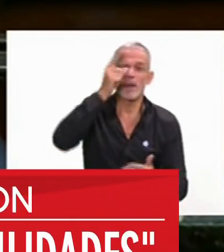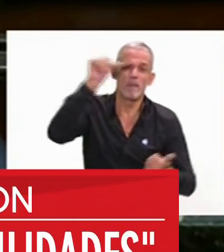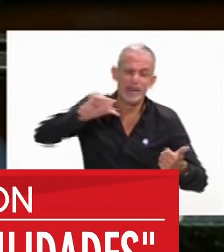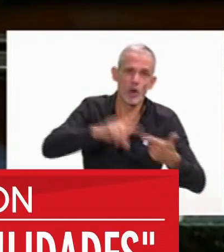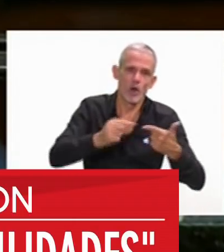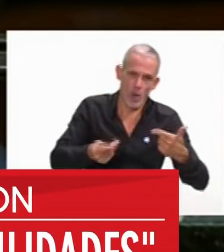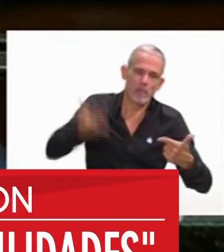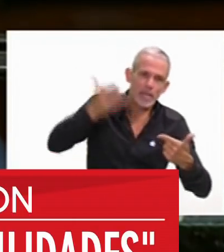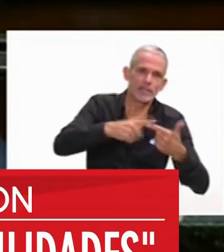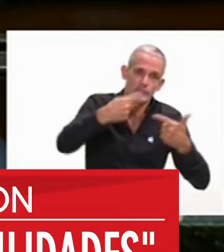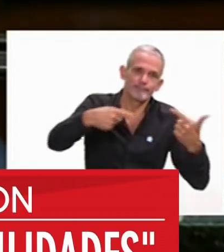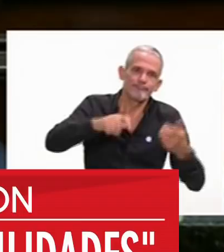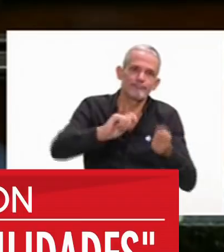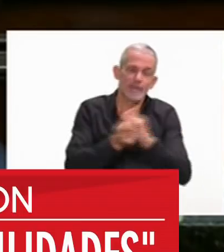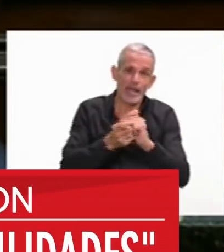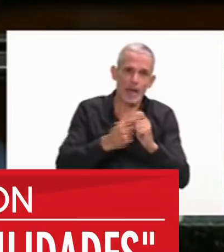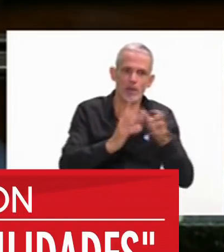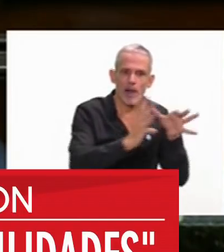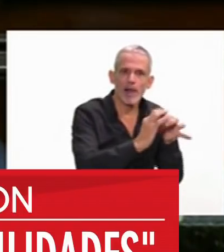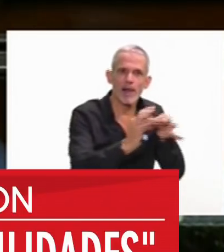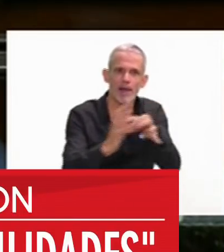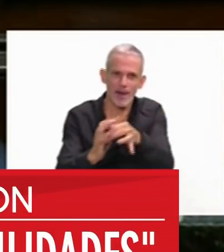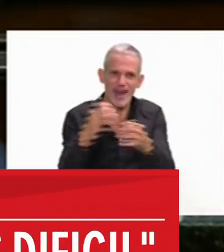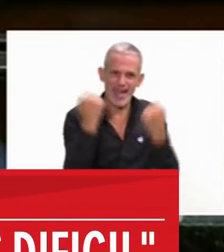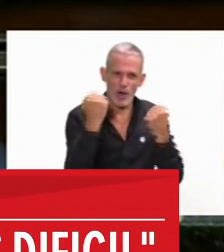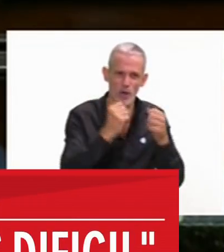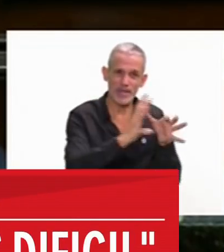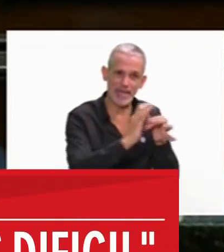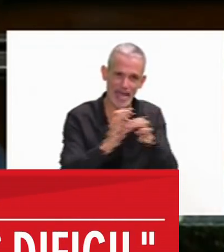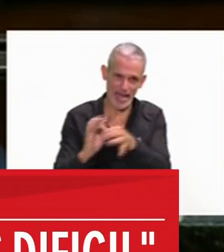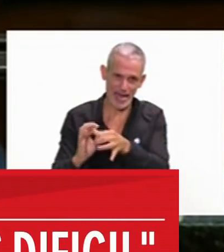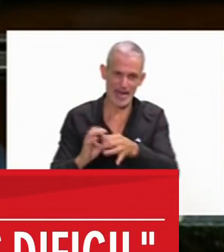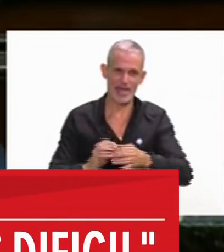u otros cambios que van impactando nuestra economía.